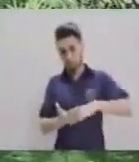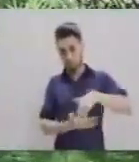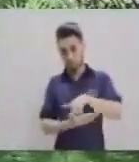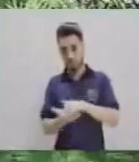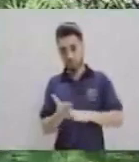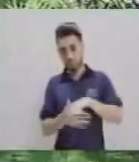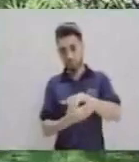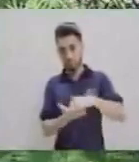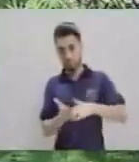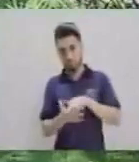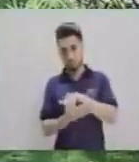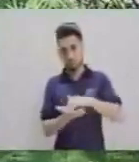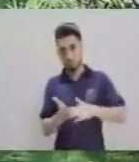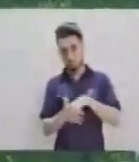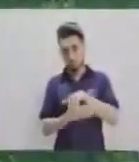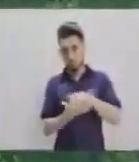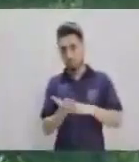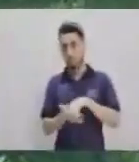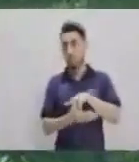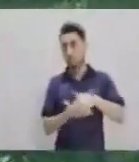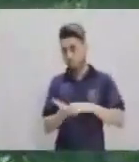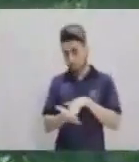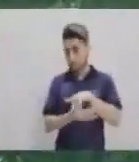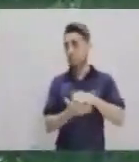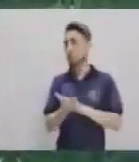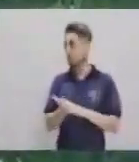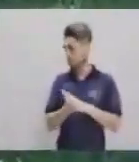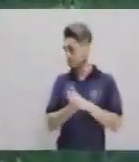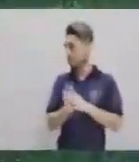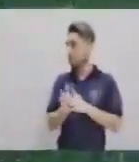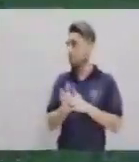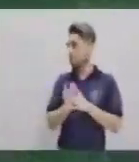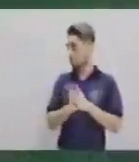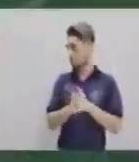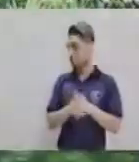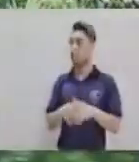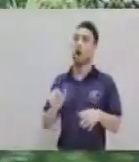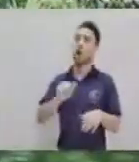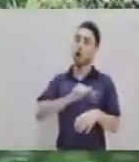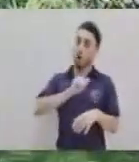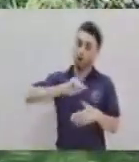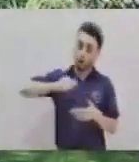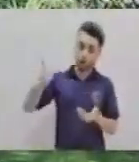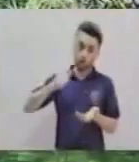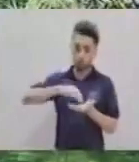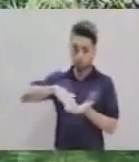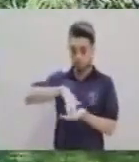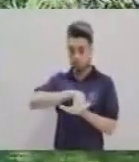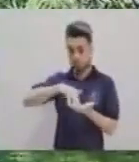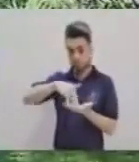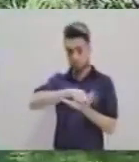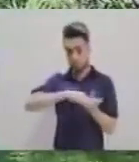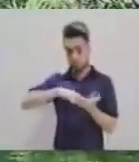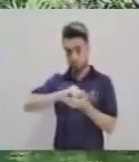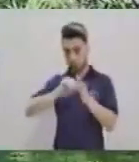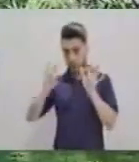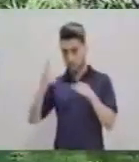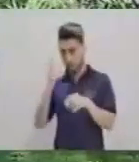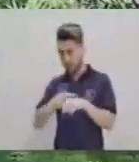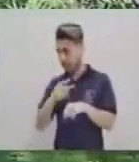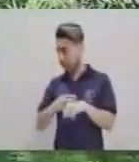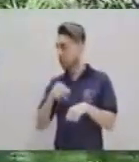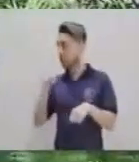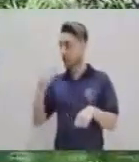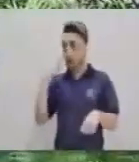y tiramos un poco hacia abajo, nuevamente hacia abajo,